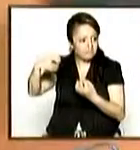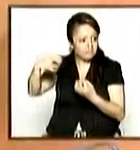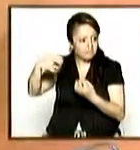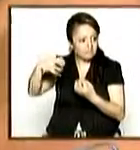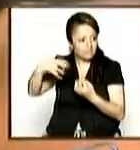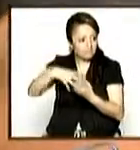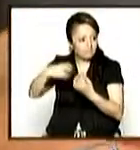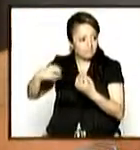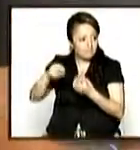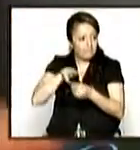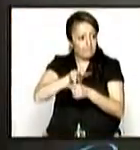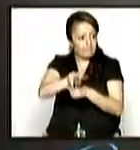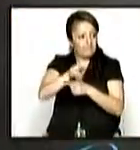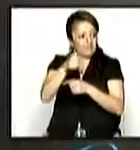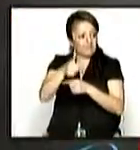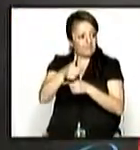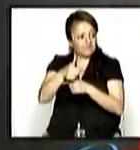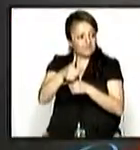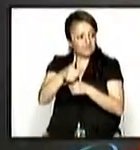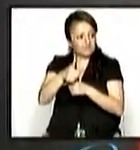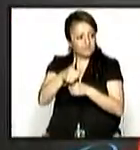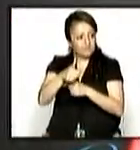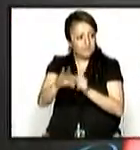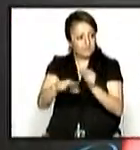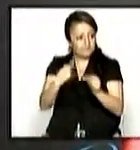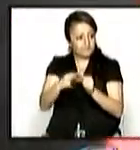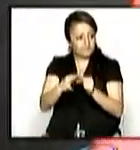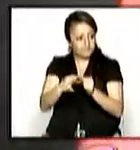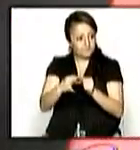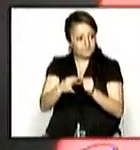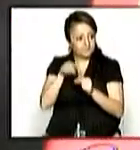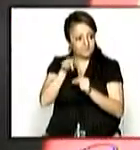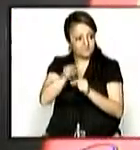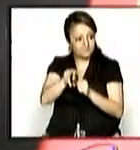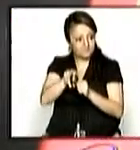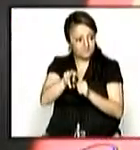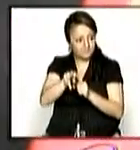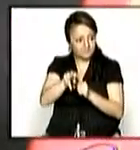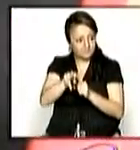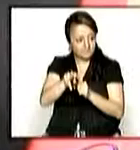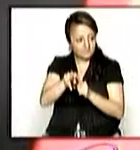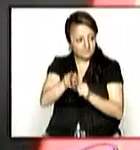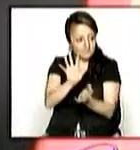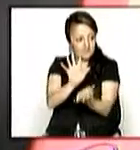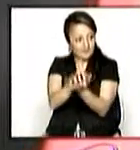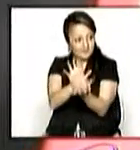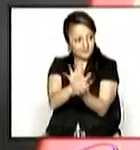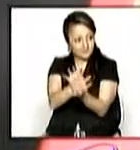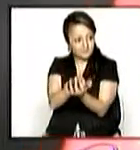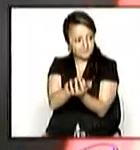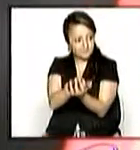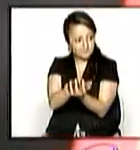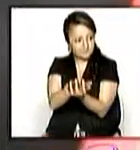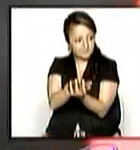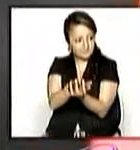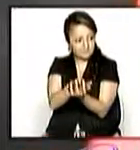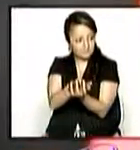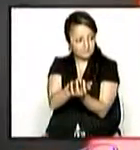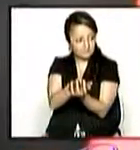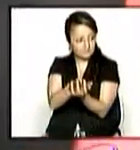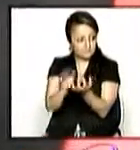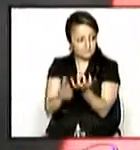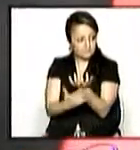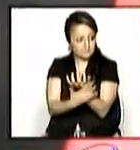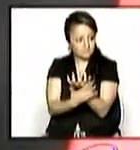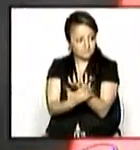dentro cómo es un maxilar, ¿sí? Tenemos las raíces de estos dientes y aquí